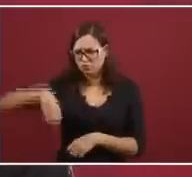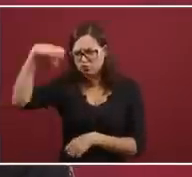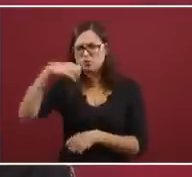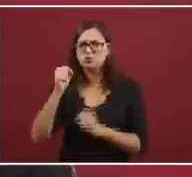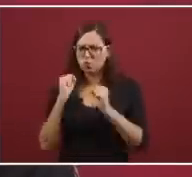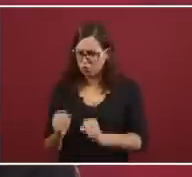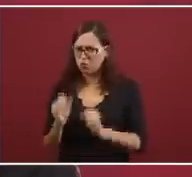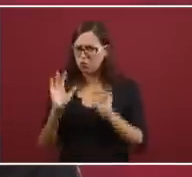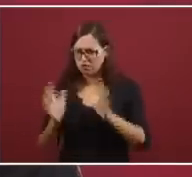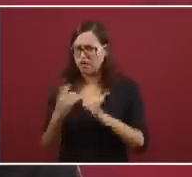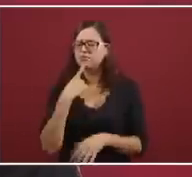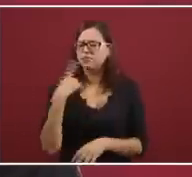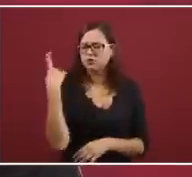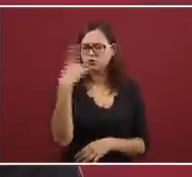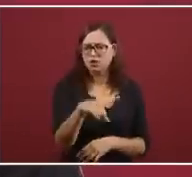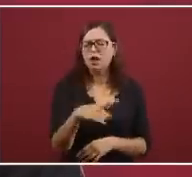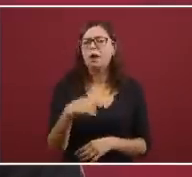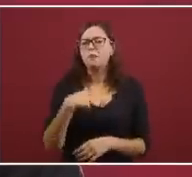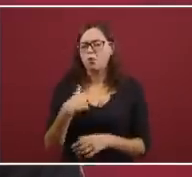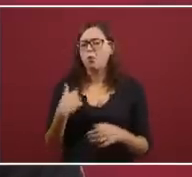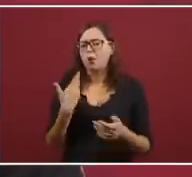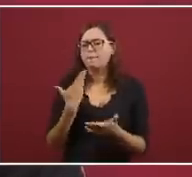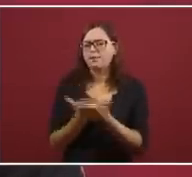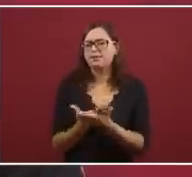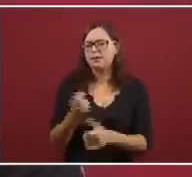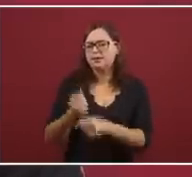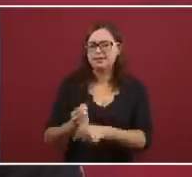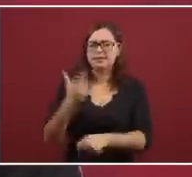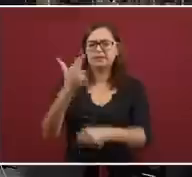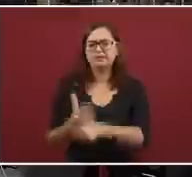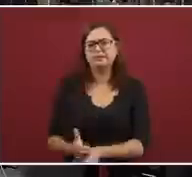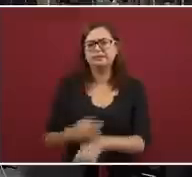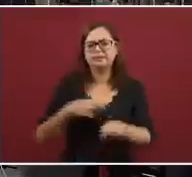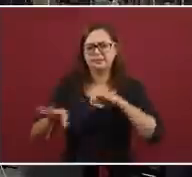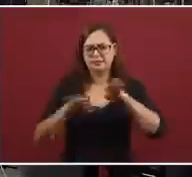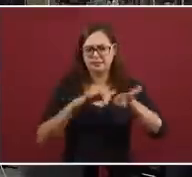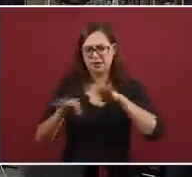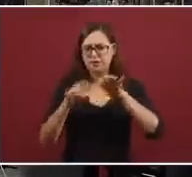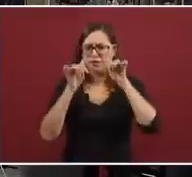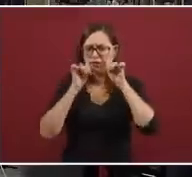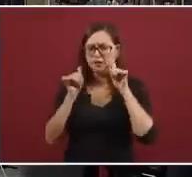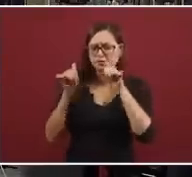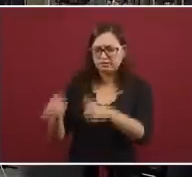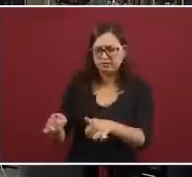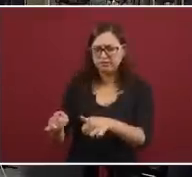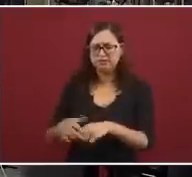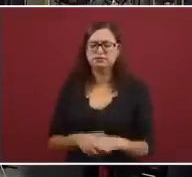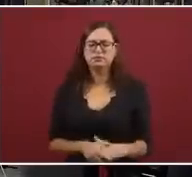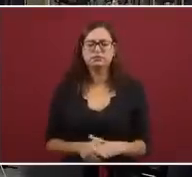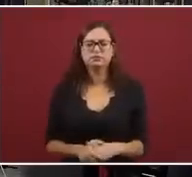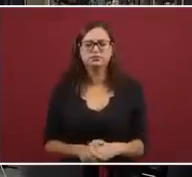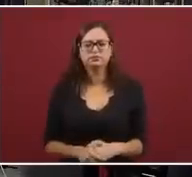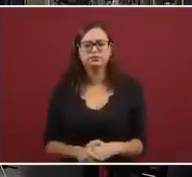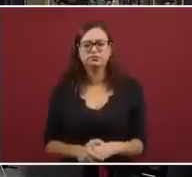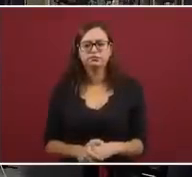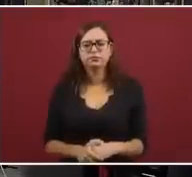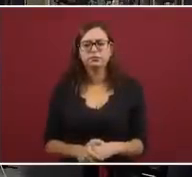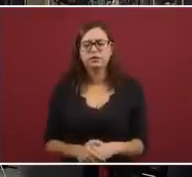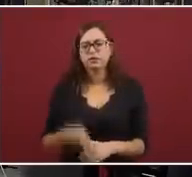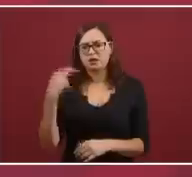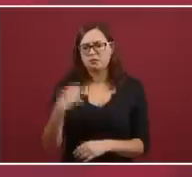y le voy a pedir a la Secretaría del Trabajo que lo atienda. Muchas gracias. A Luisa